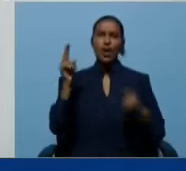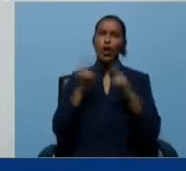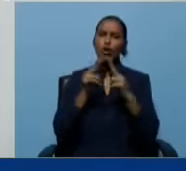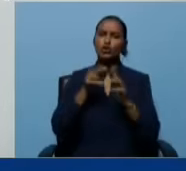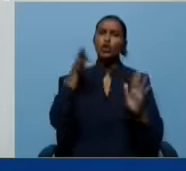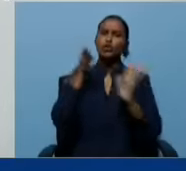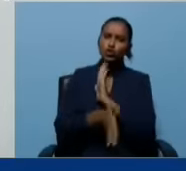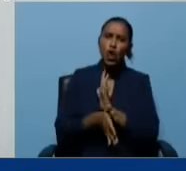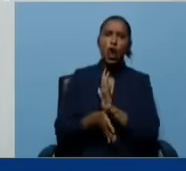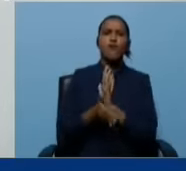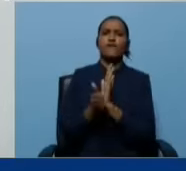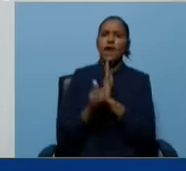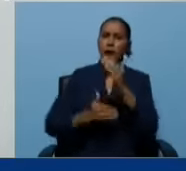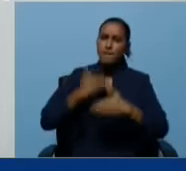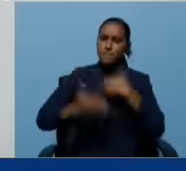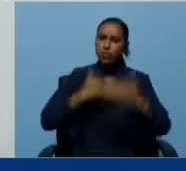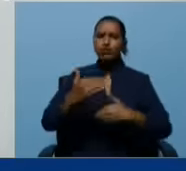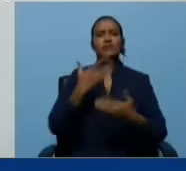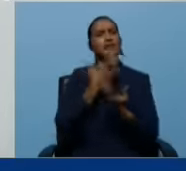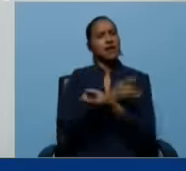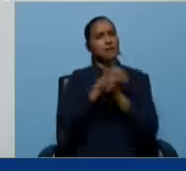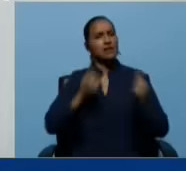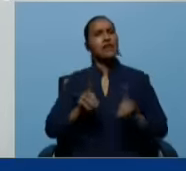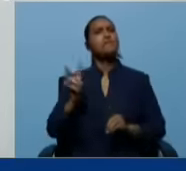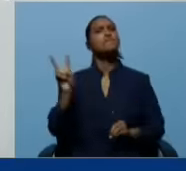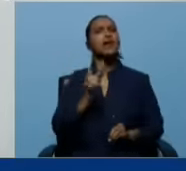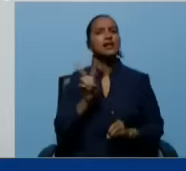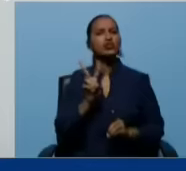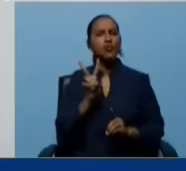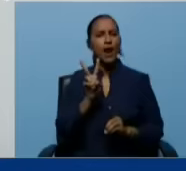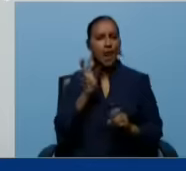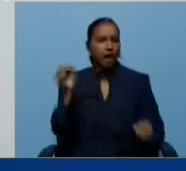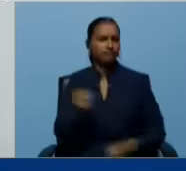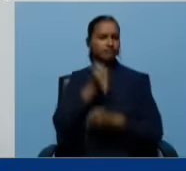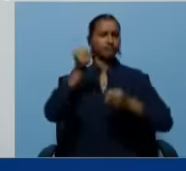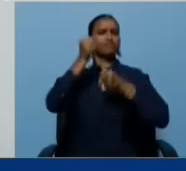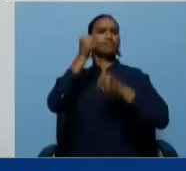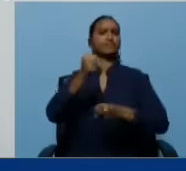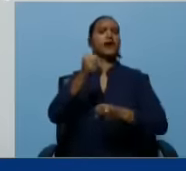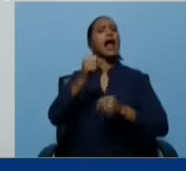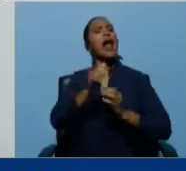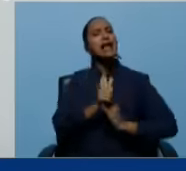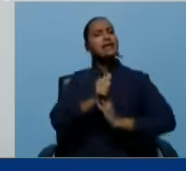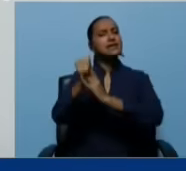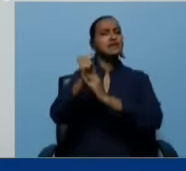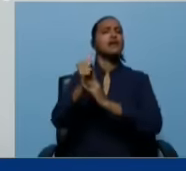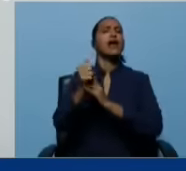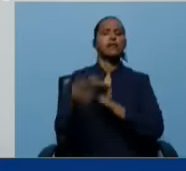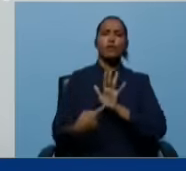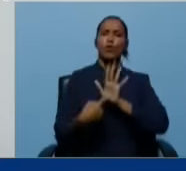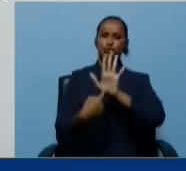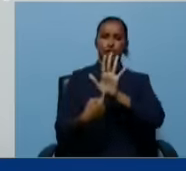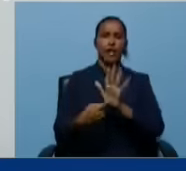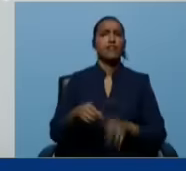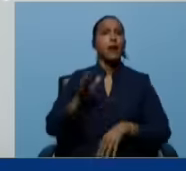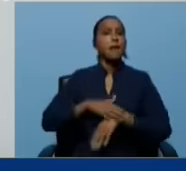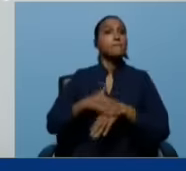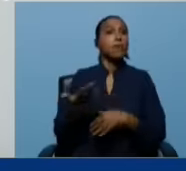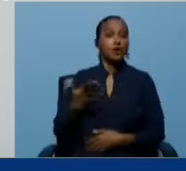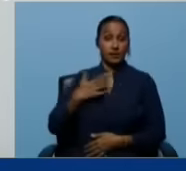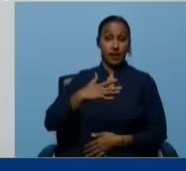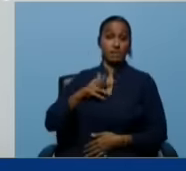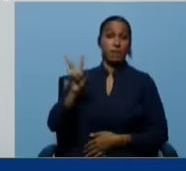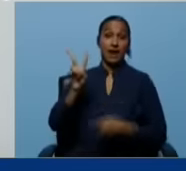pueblo venezolano ha llevado a cabo en los últimos años. Un país que lleva, si no estoy equivocada, presidente